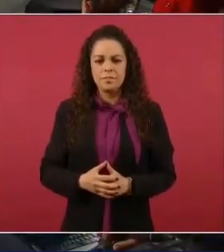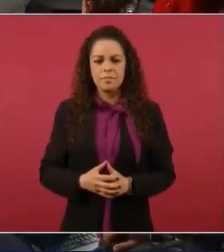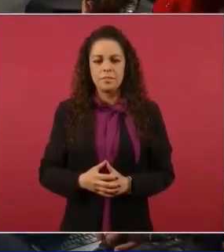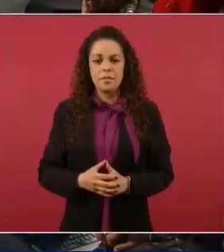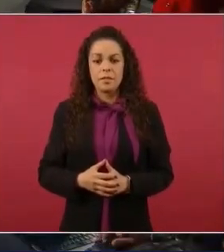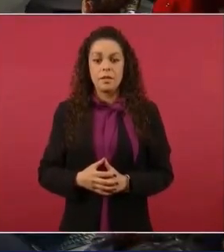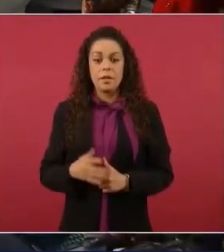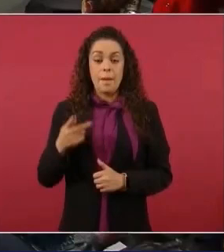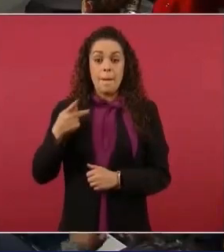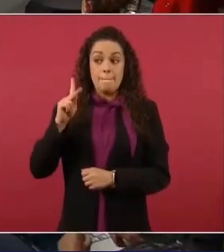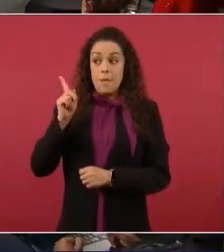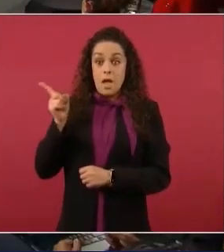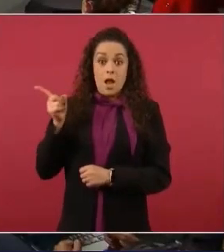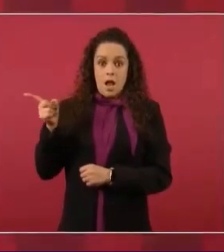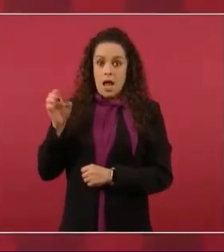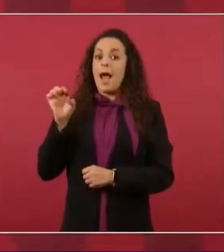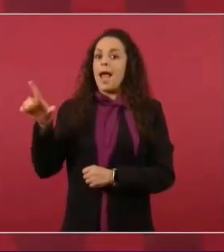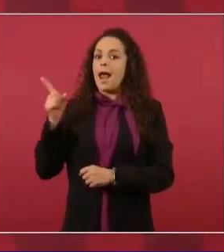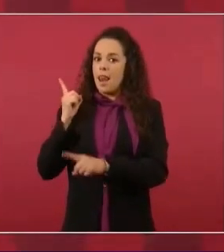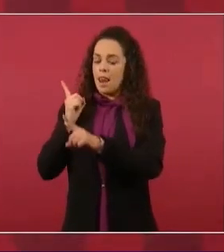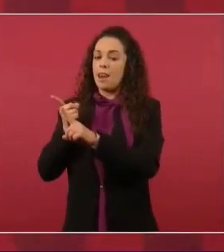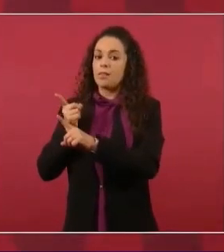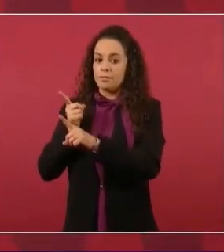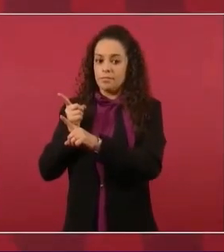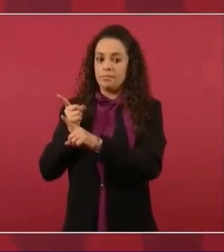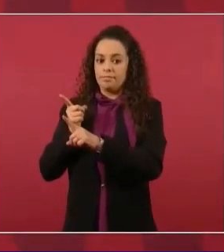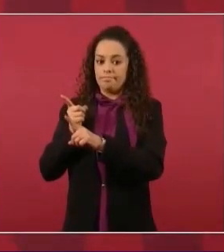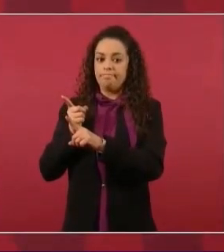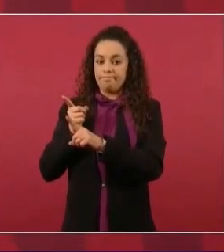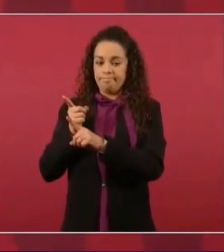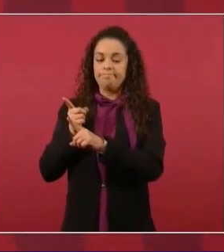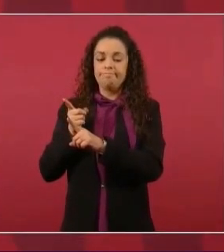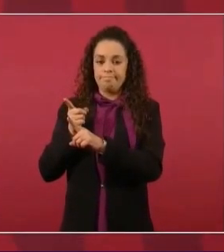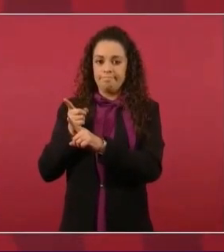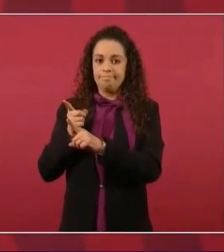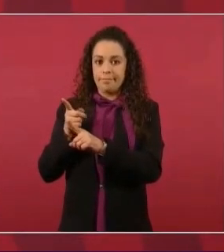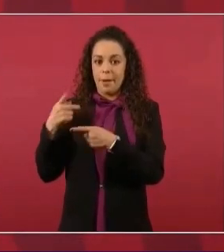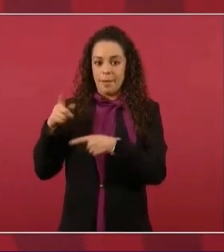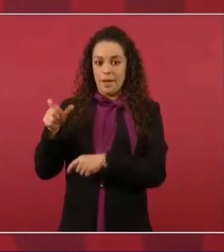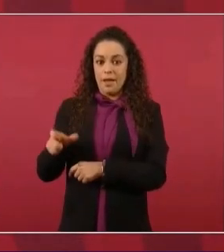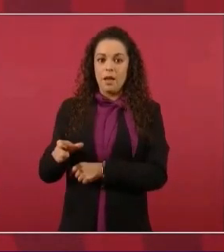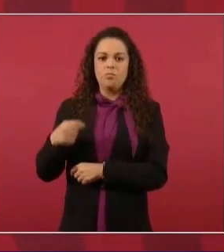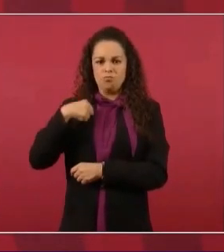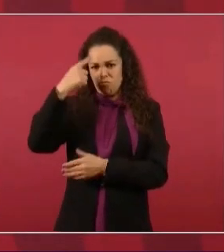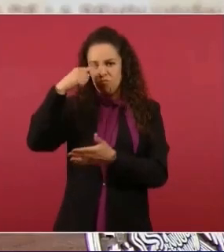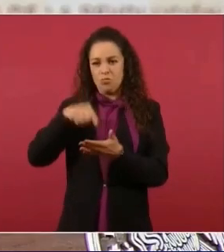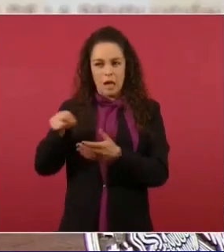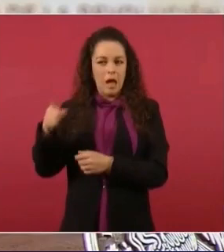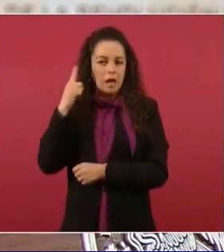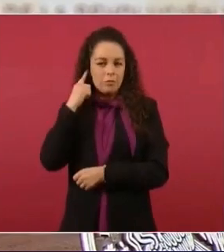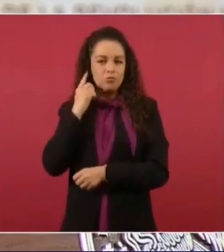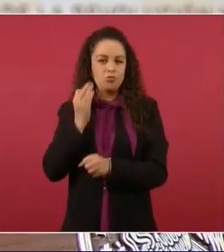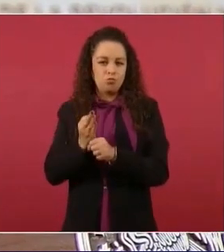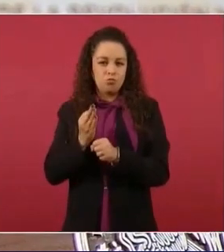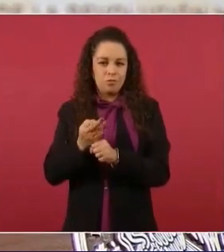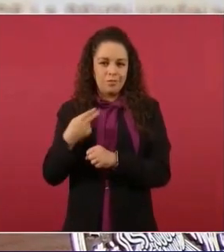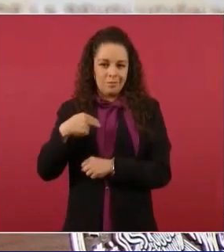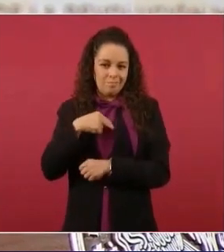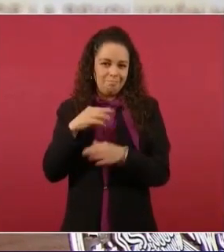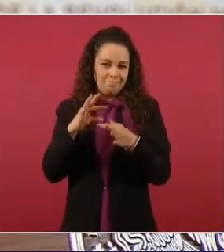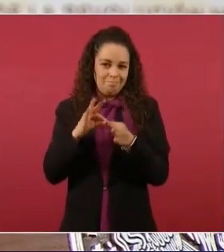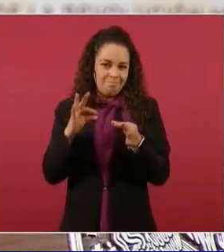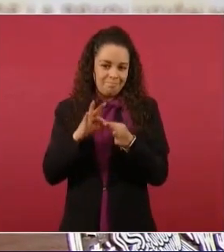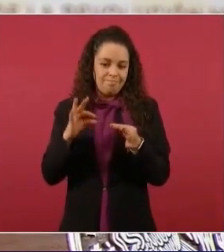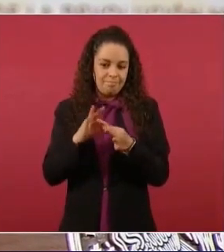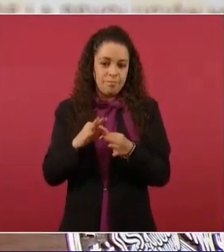Pero entonces, él es la persona y ya seguramente nos está escuchando o